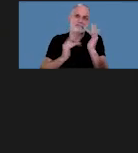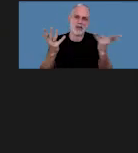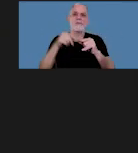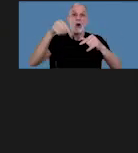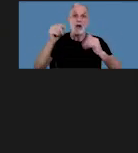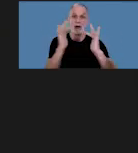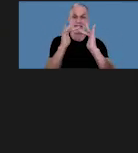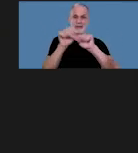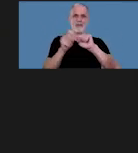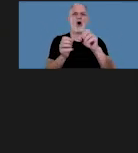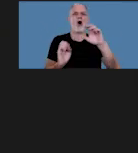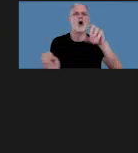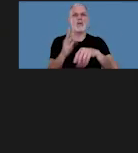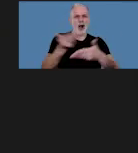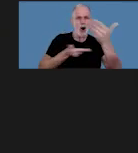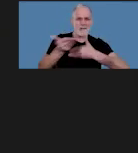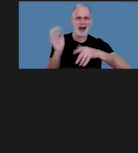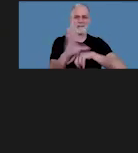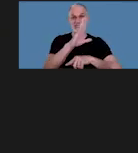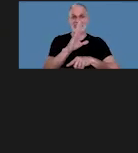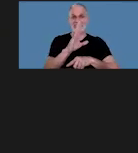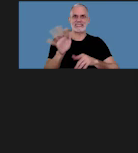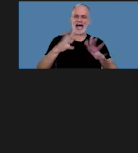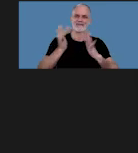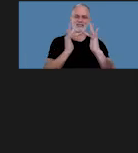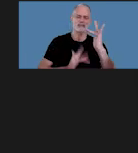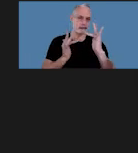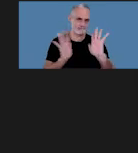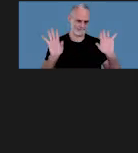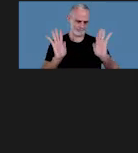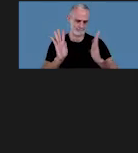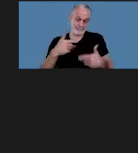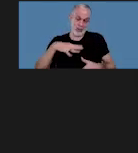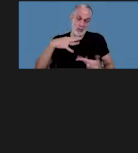cuando uno comparte, a veces...